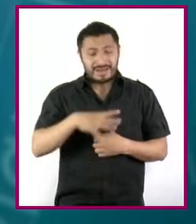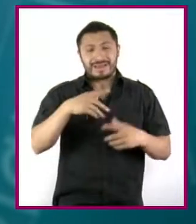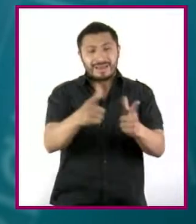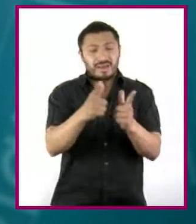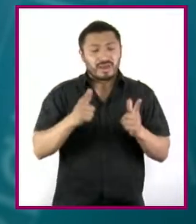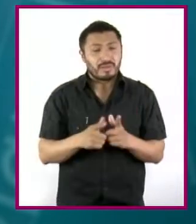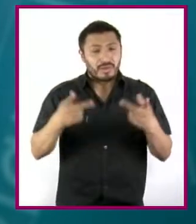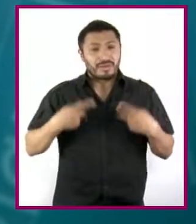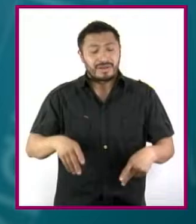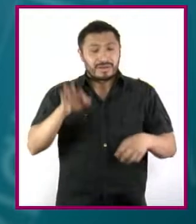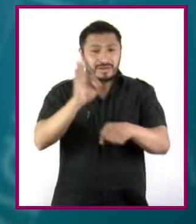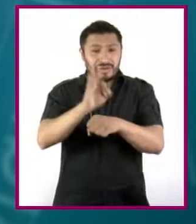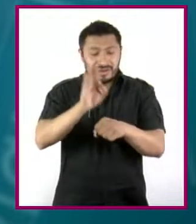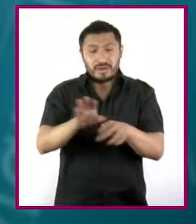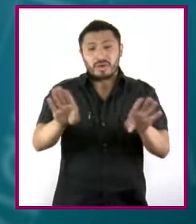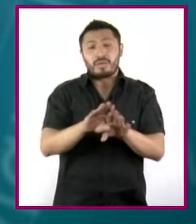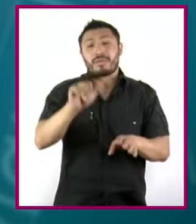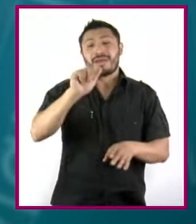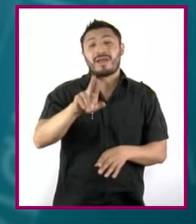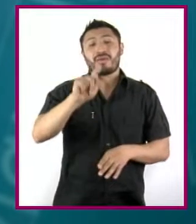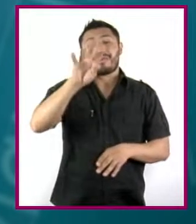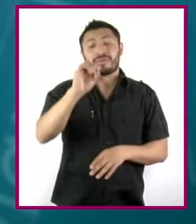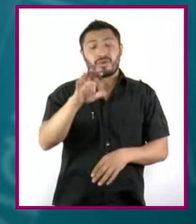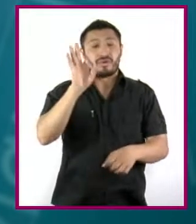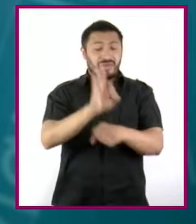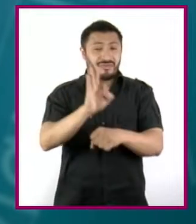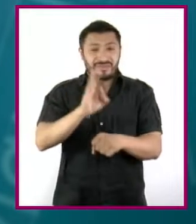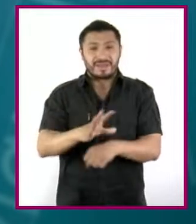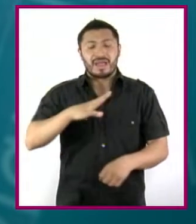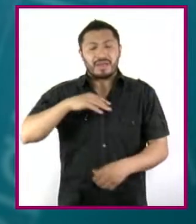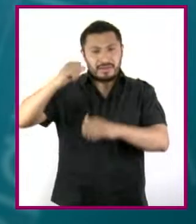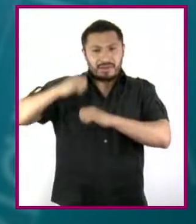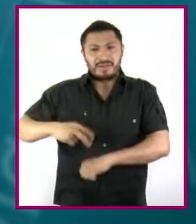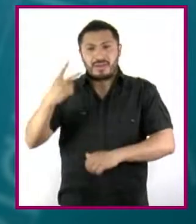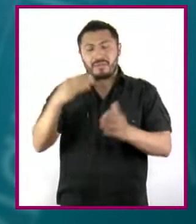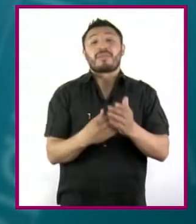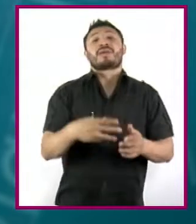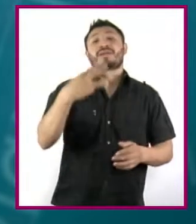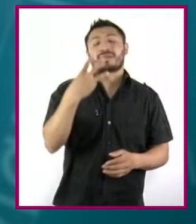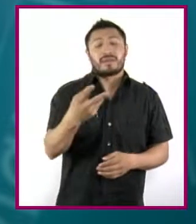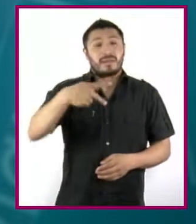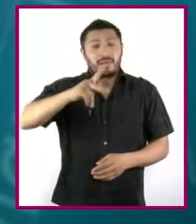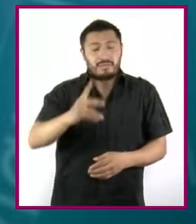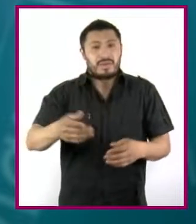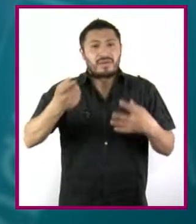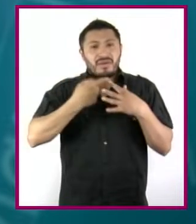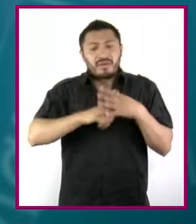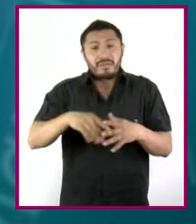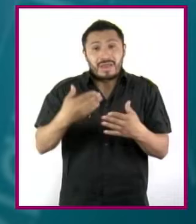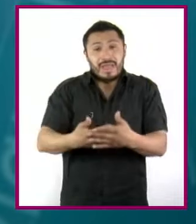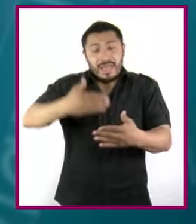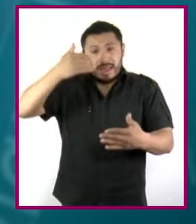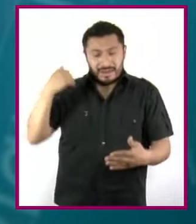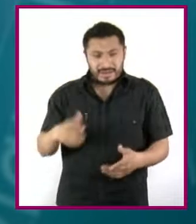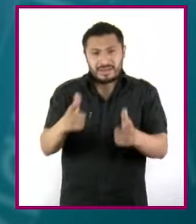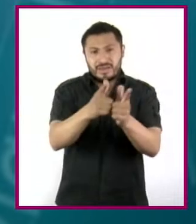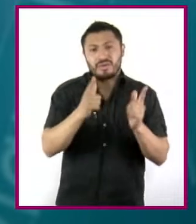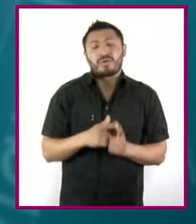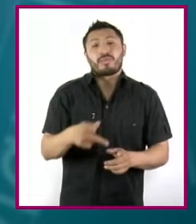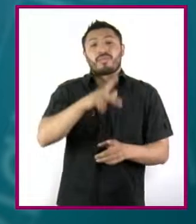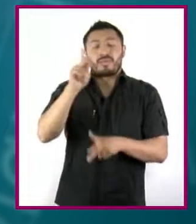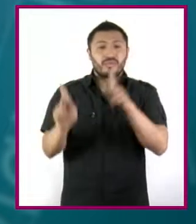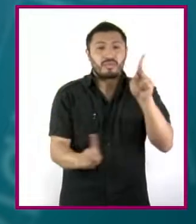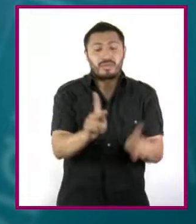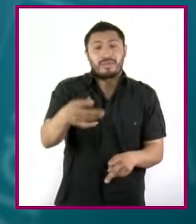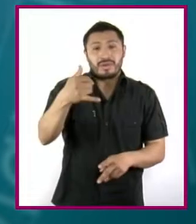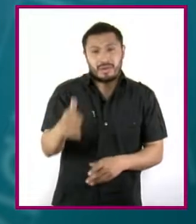armados conocidos como autodefensas tomaron autoridad a partir del 2013, pero su aparición inició años antes en poblaciones rurales y